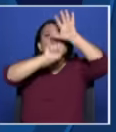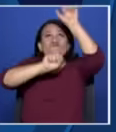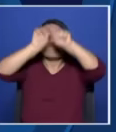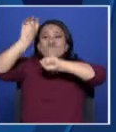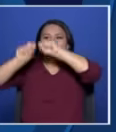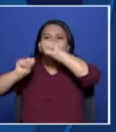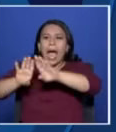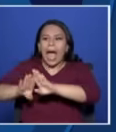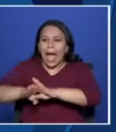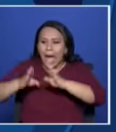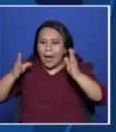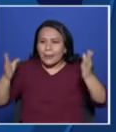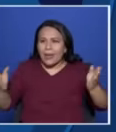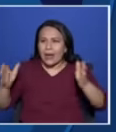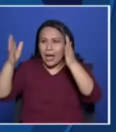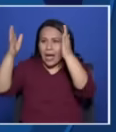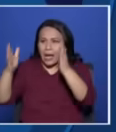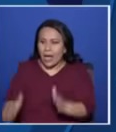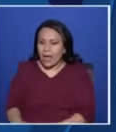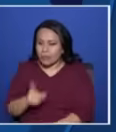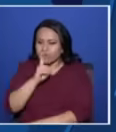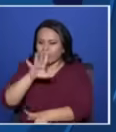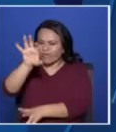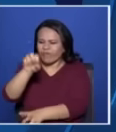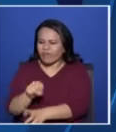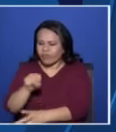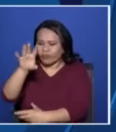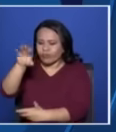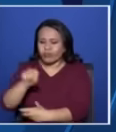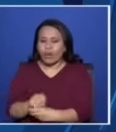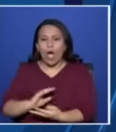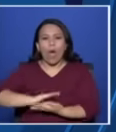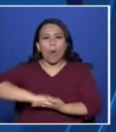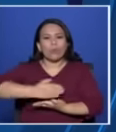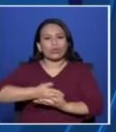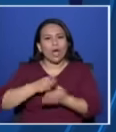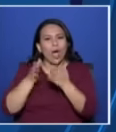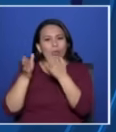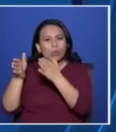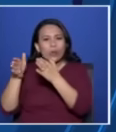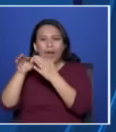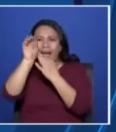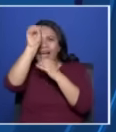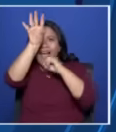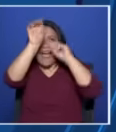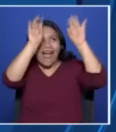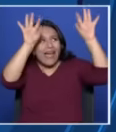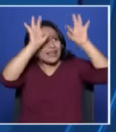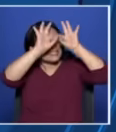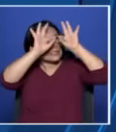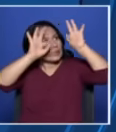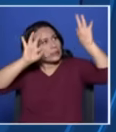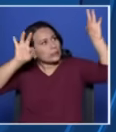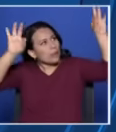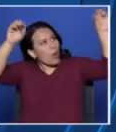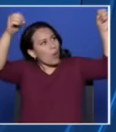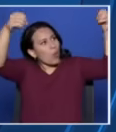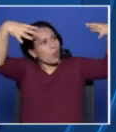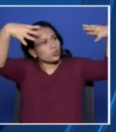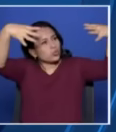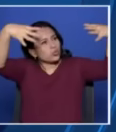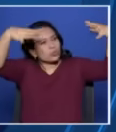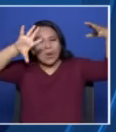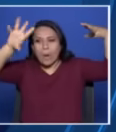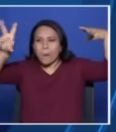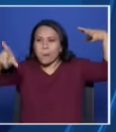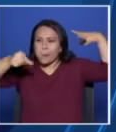han abierto el cajetín, se han robado la computadora y los cables que alimentan de electricidad a los semáforos. Y